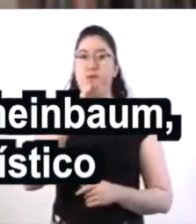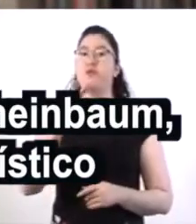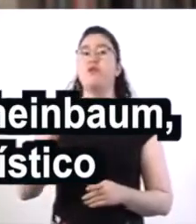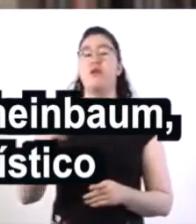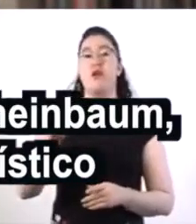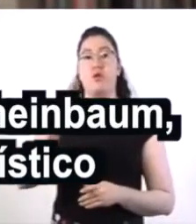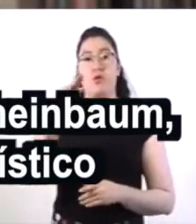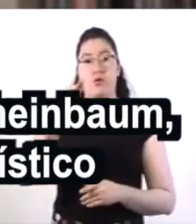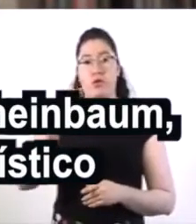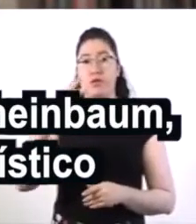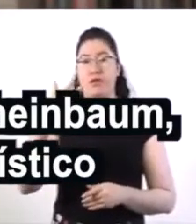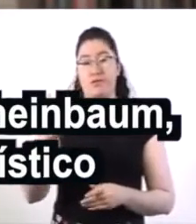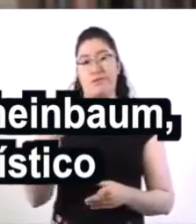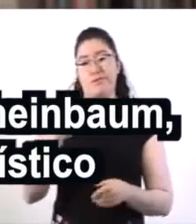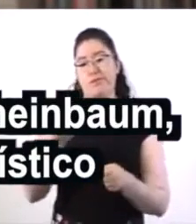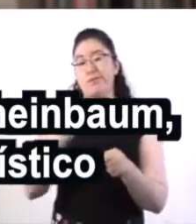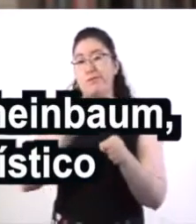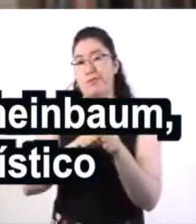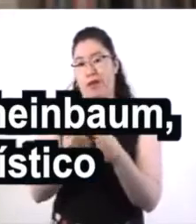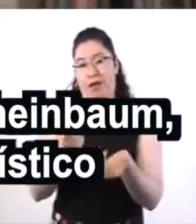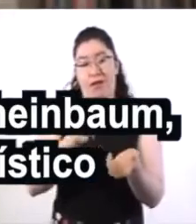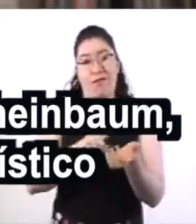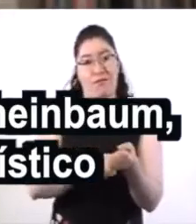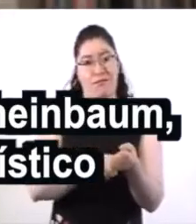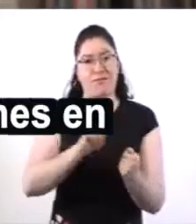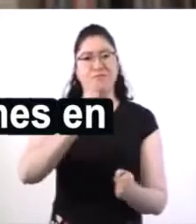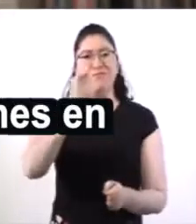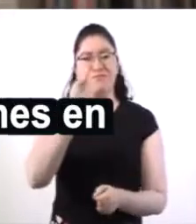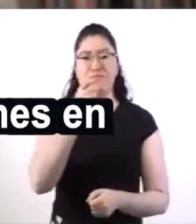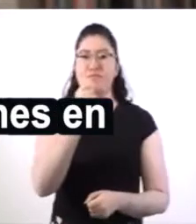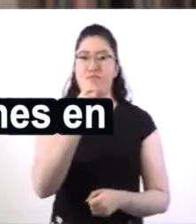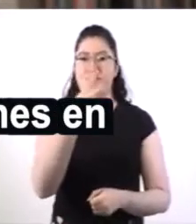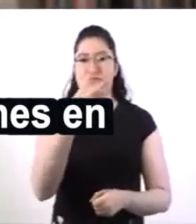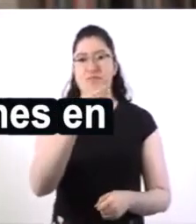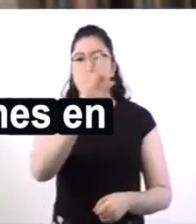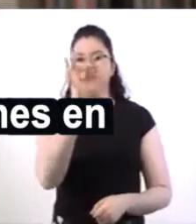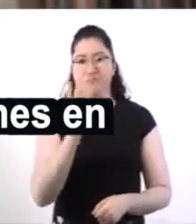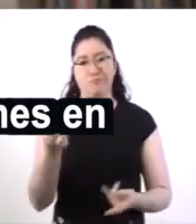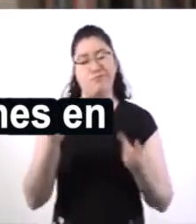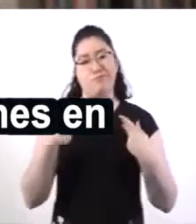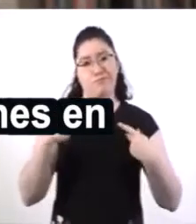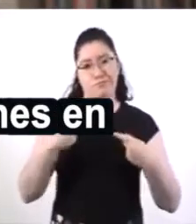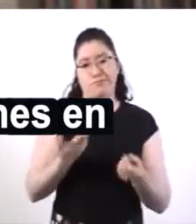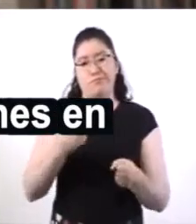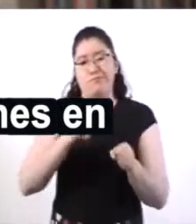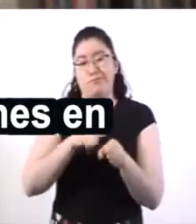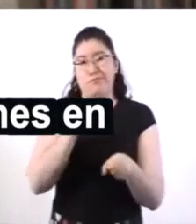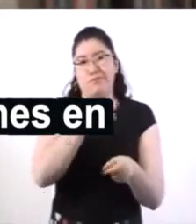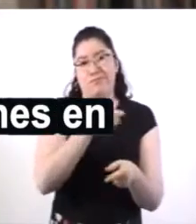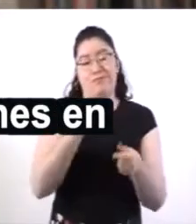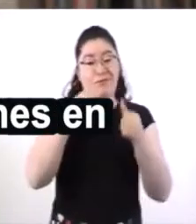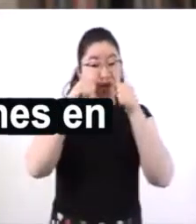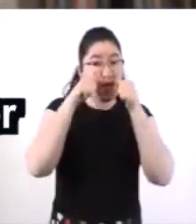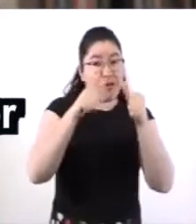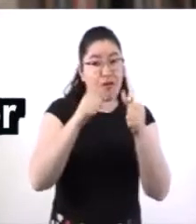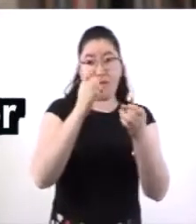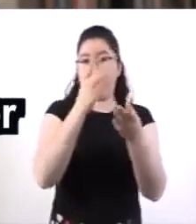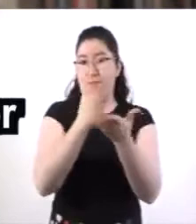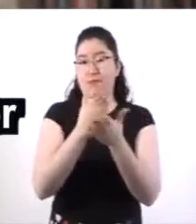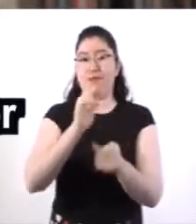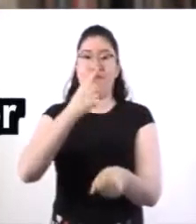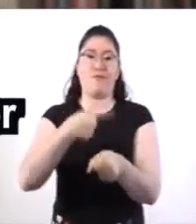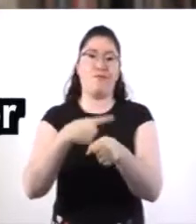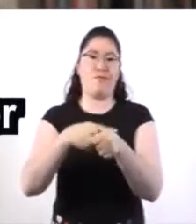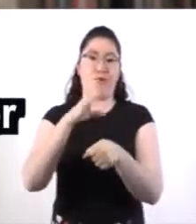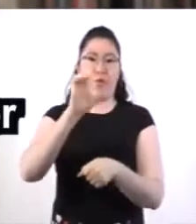gobierno, Claudia Sheinbaum, reconoció que es parte del modelo estadístico que han usado para determinar las acciones en esta emergencia sanitaria. Sin